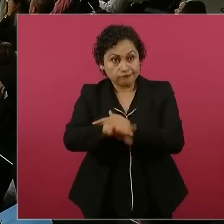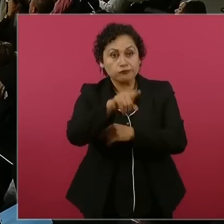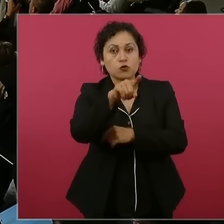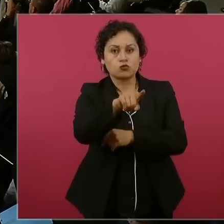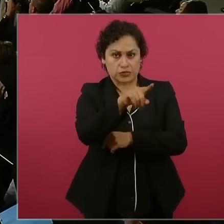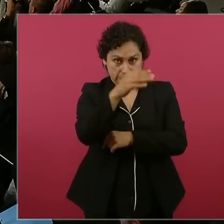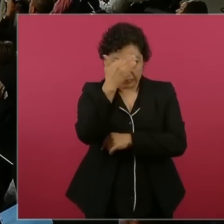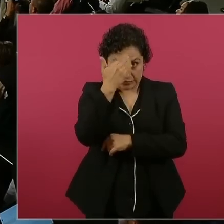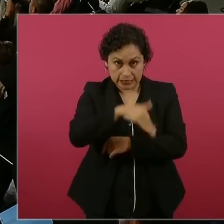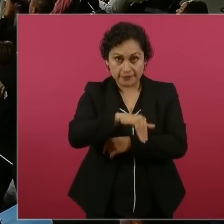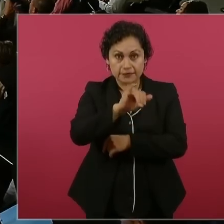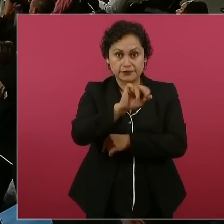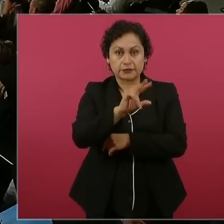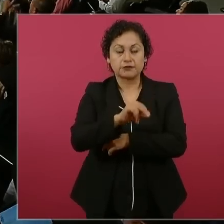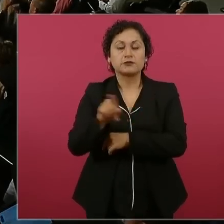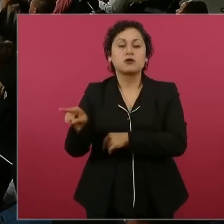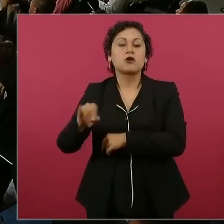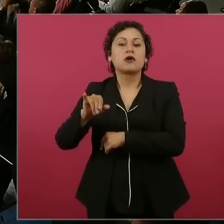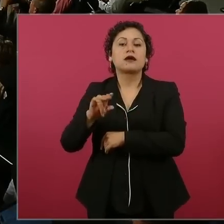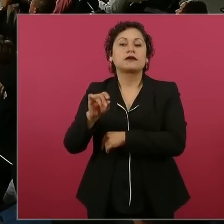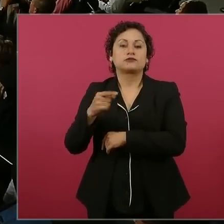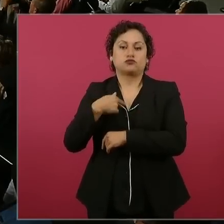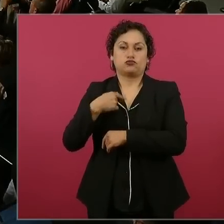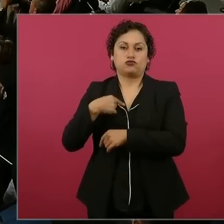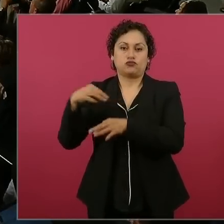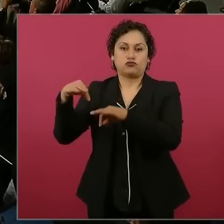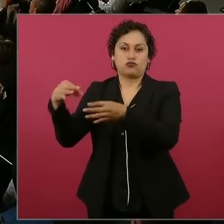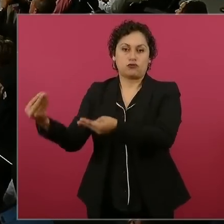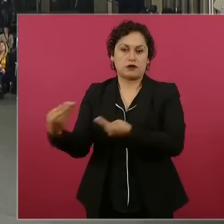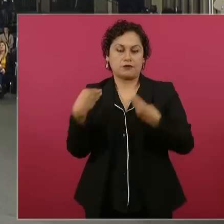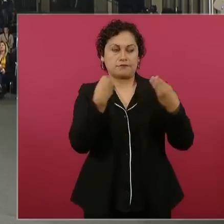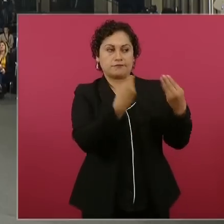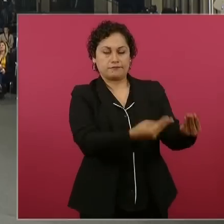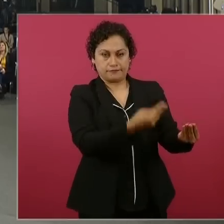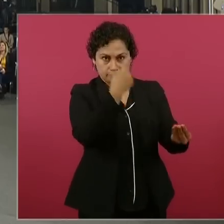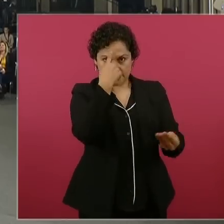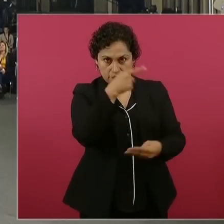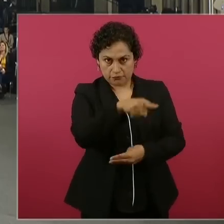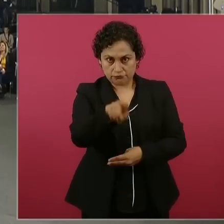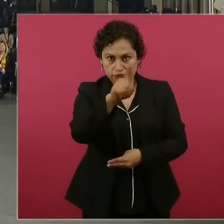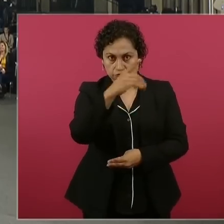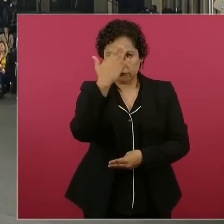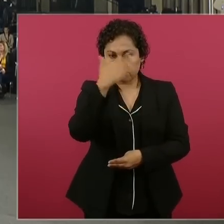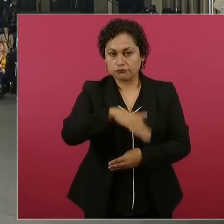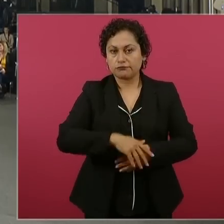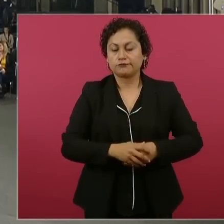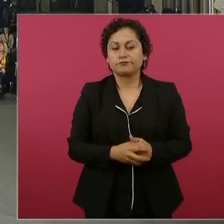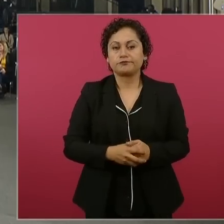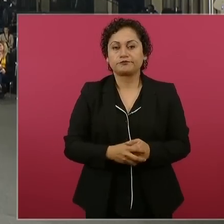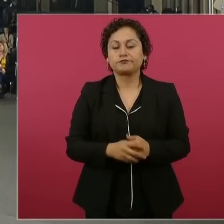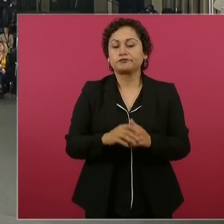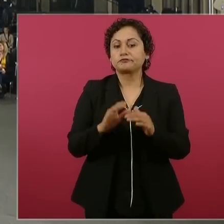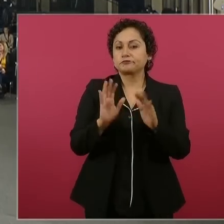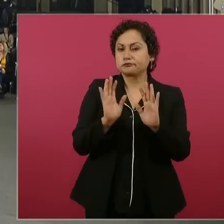todas maneras, aquí con Jesús le dejaré copia del acuse de recibo. Sí, yo pienso que